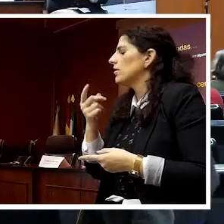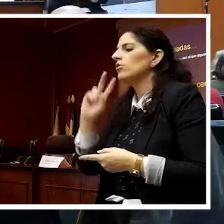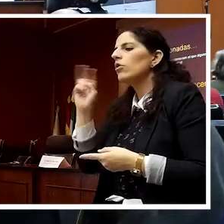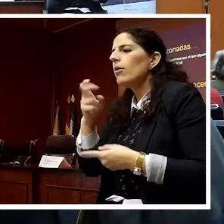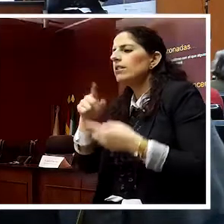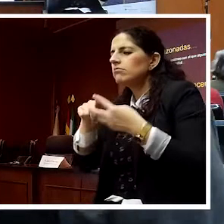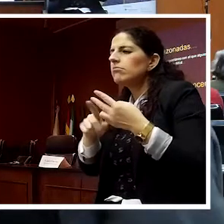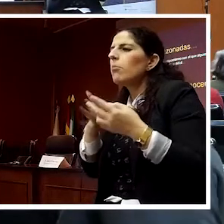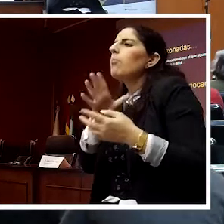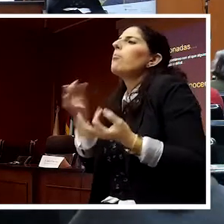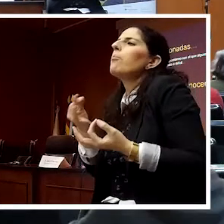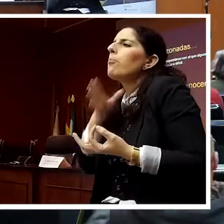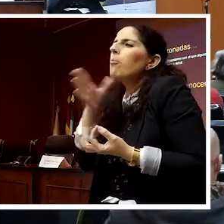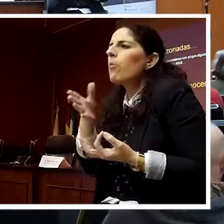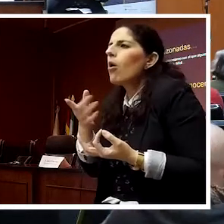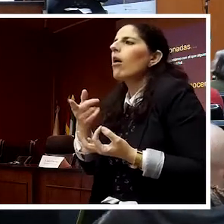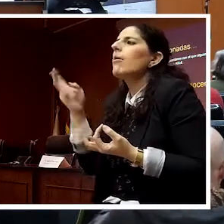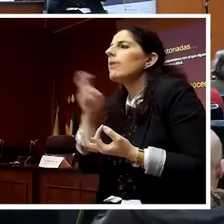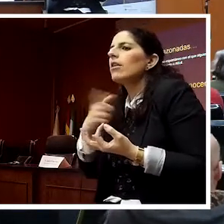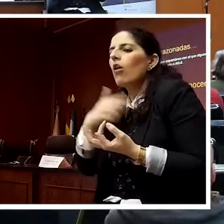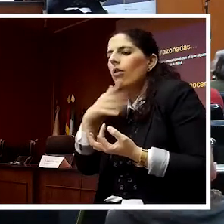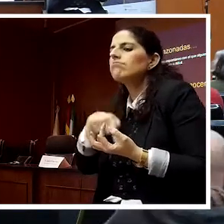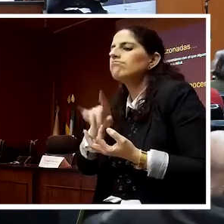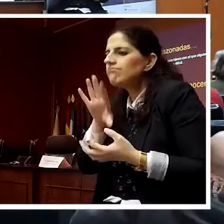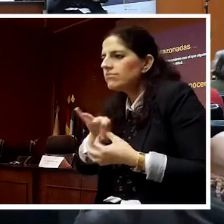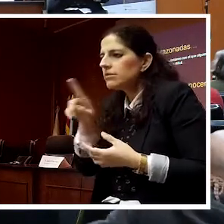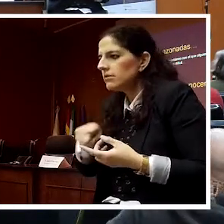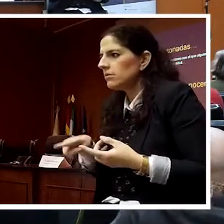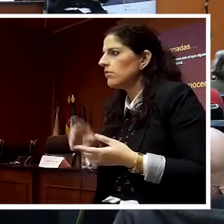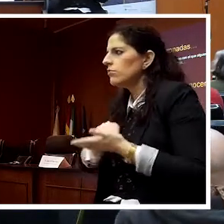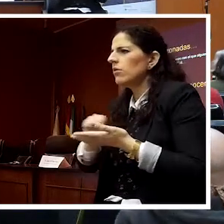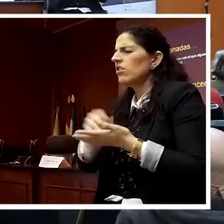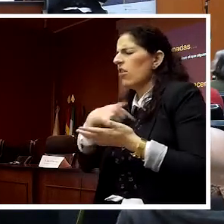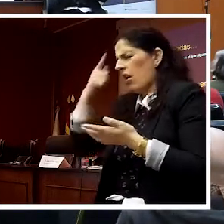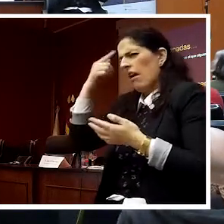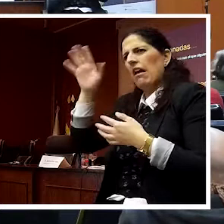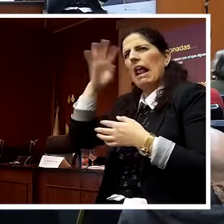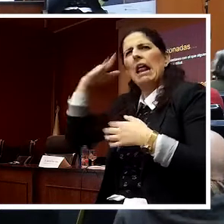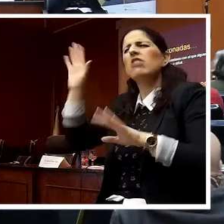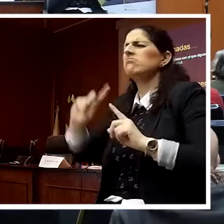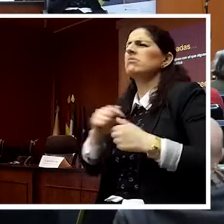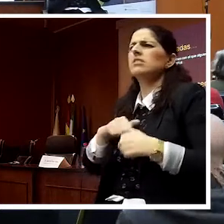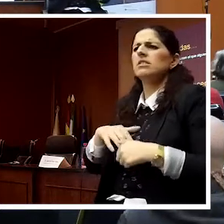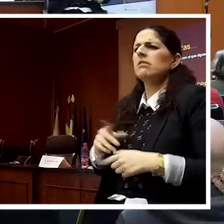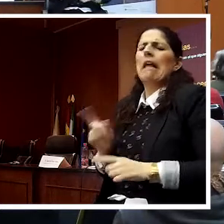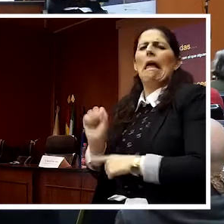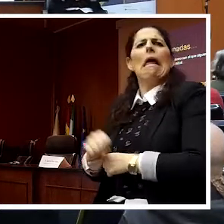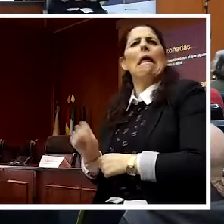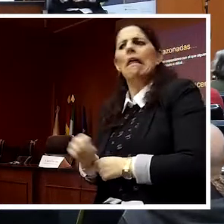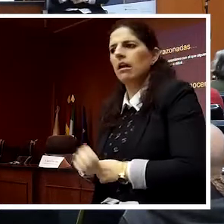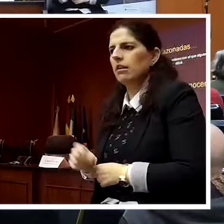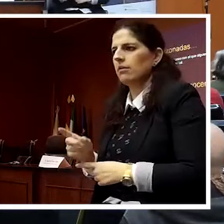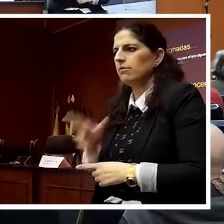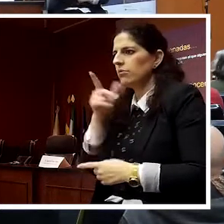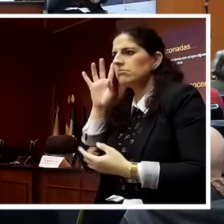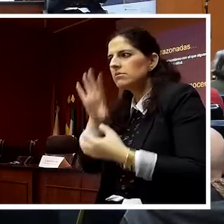esta posibilidad. Mucha gente, con tal de quitarse de la cabeza ideas que le llevan